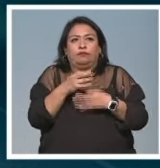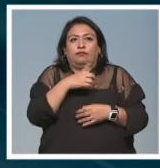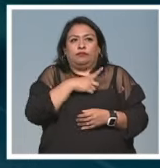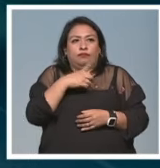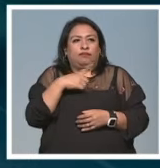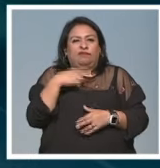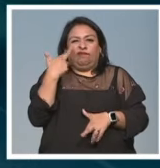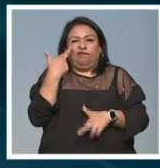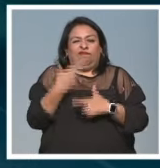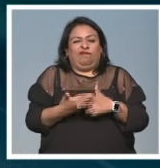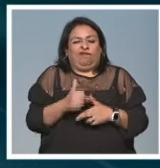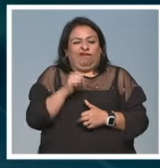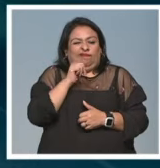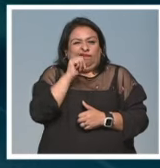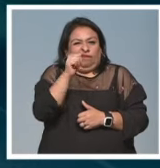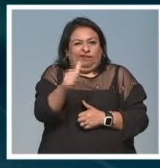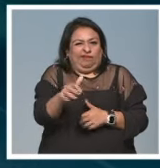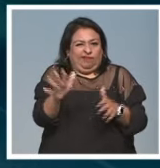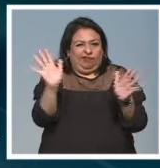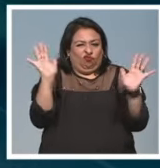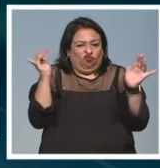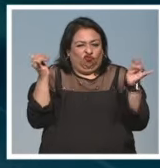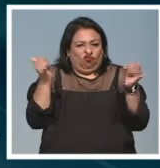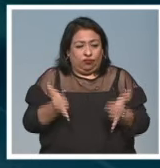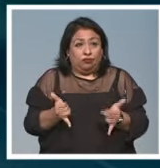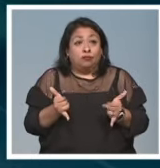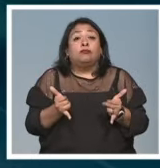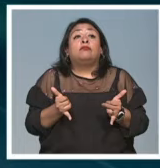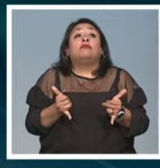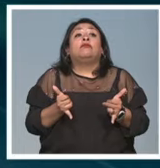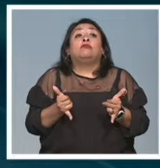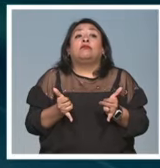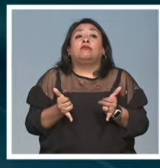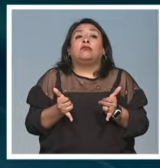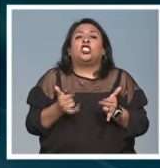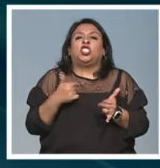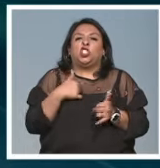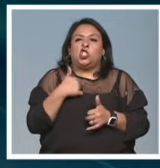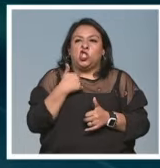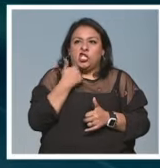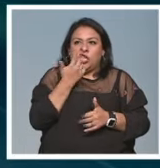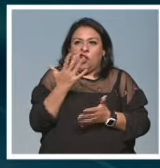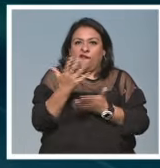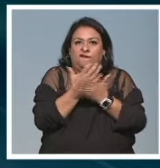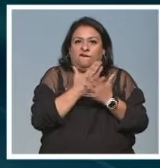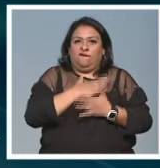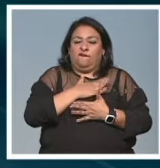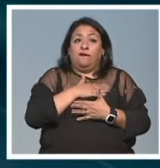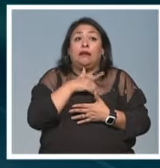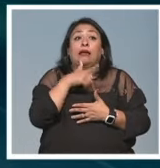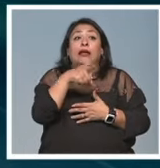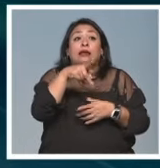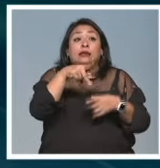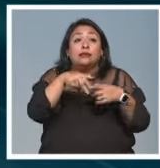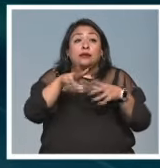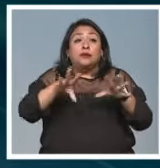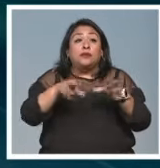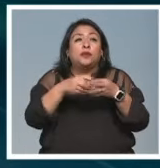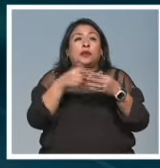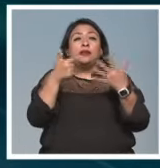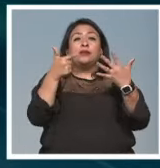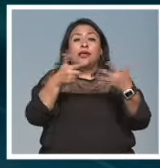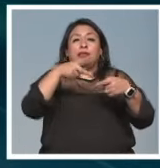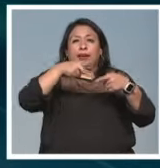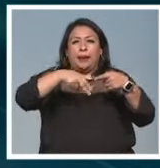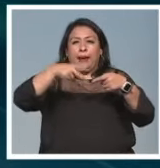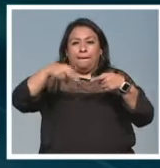tremendamente irresponsable y tratar de salirte con la tuya. Esta es una serie conformada por 7